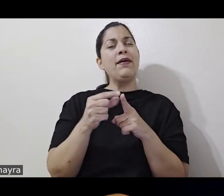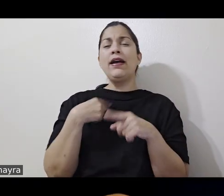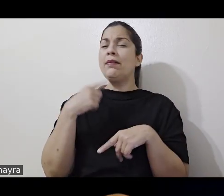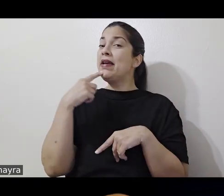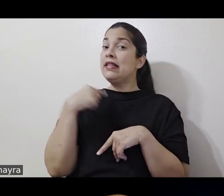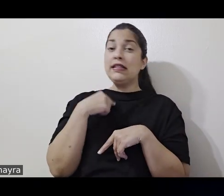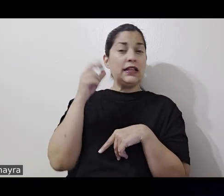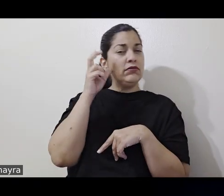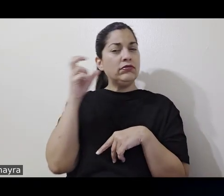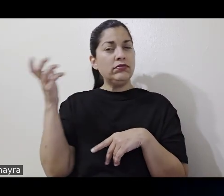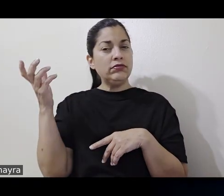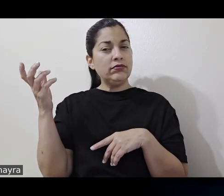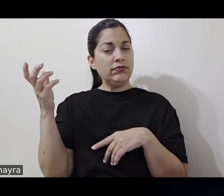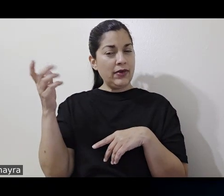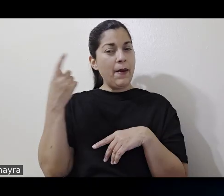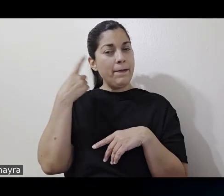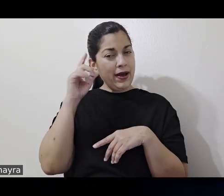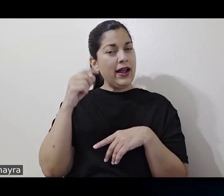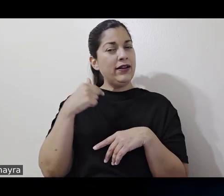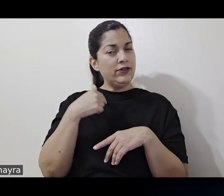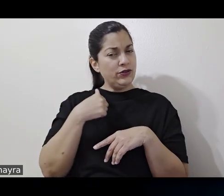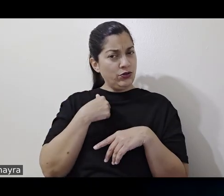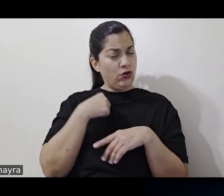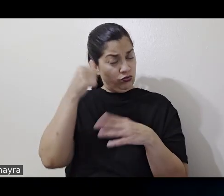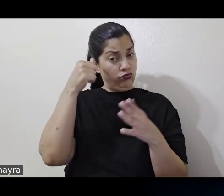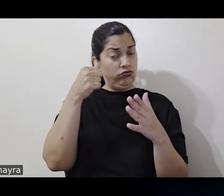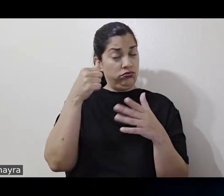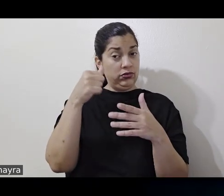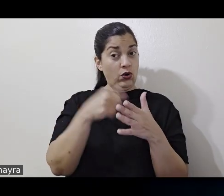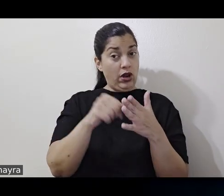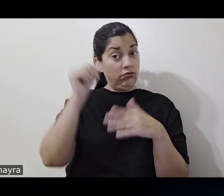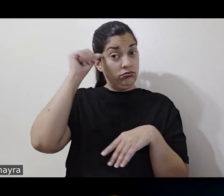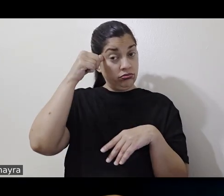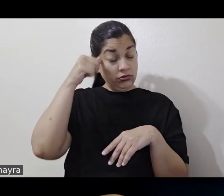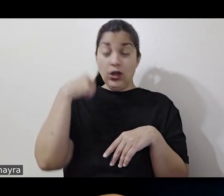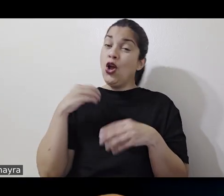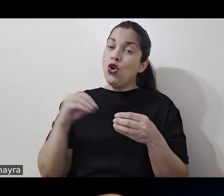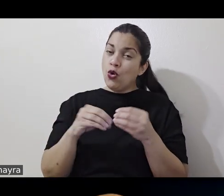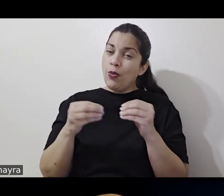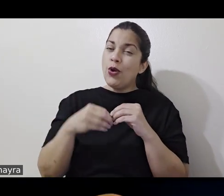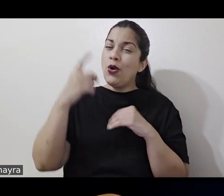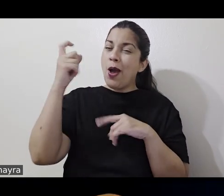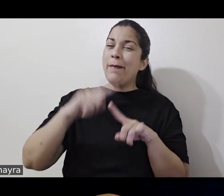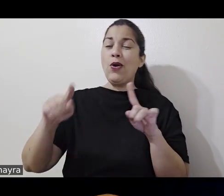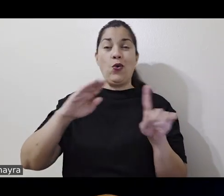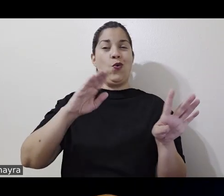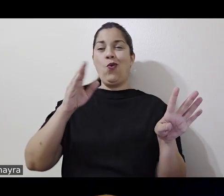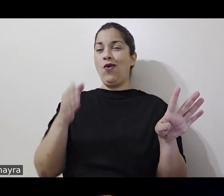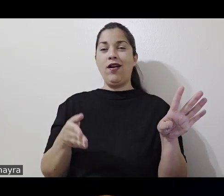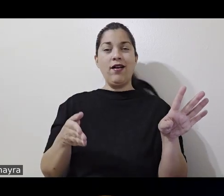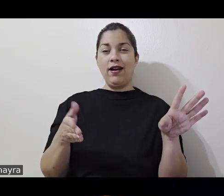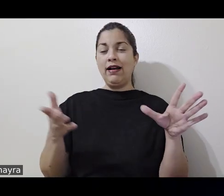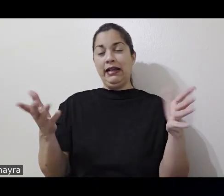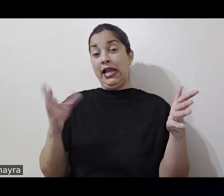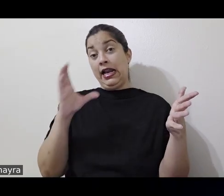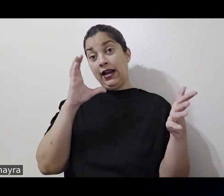dicen específicamente para yo recordar. Con números he soñado, pero nunca he tenido, bien raro,